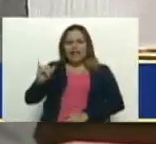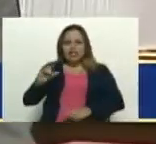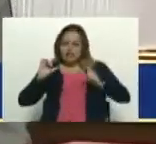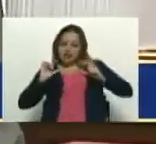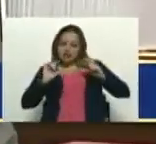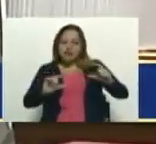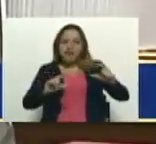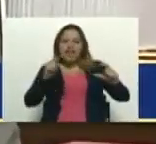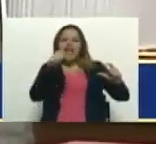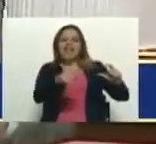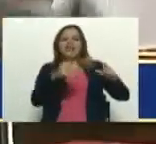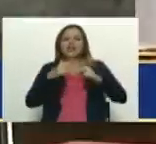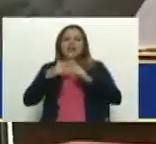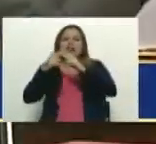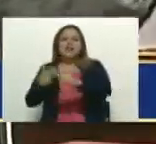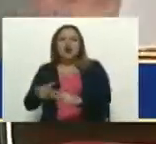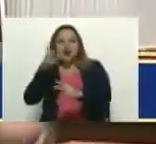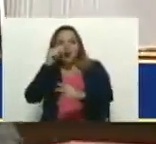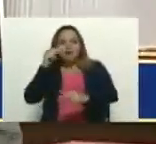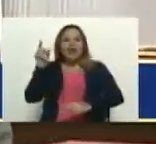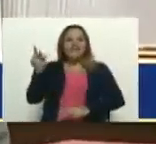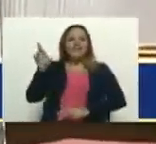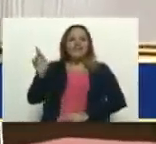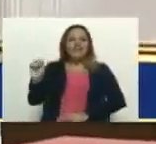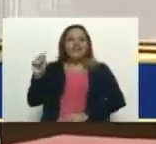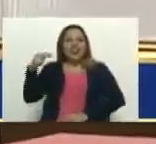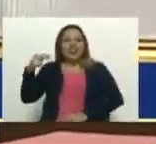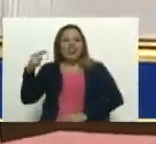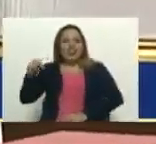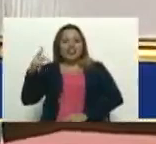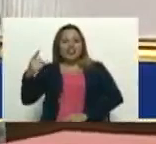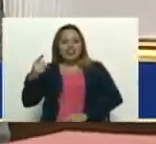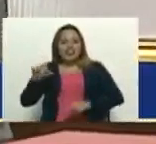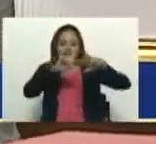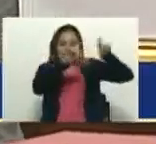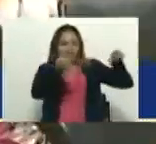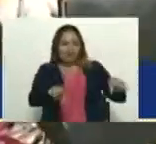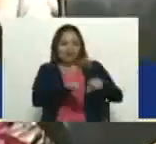este Mustang me lo prestó Fran de Armas, y lo puso en el parabrisas.